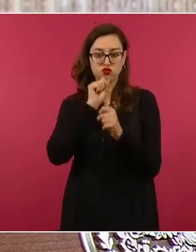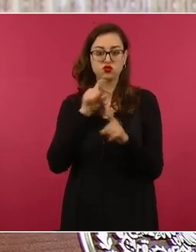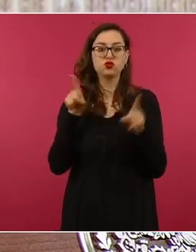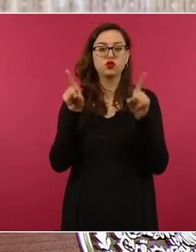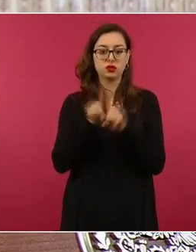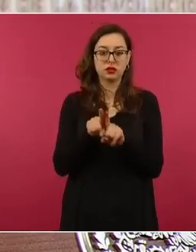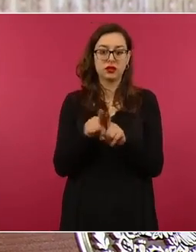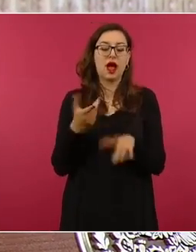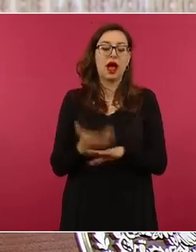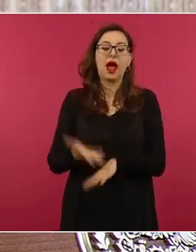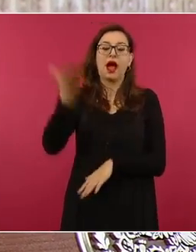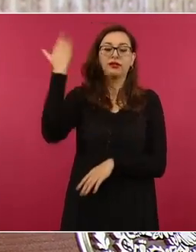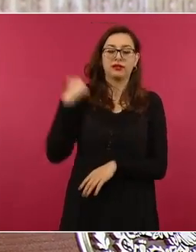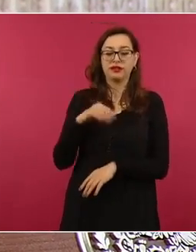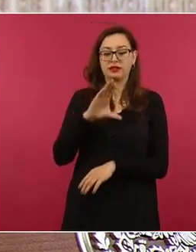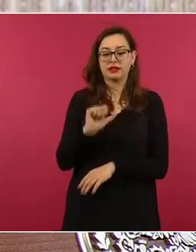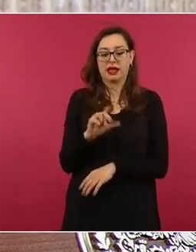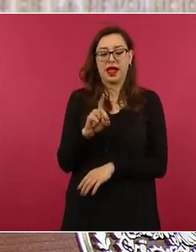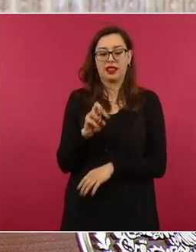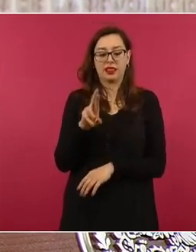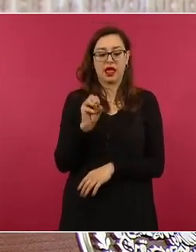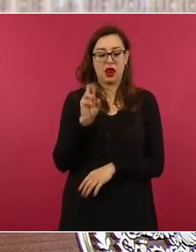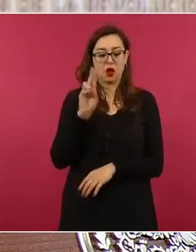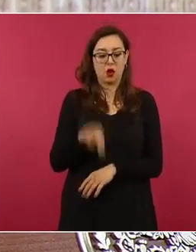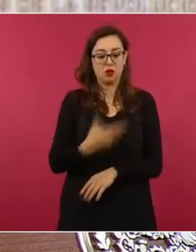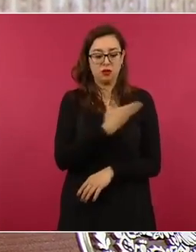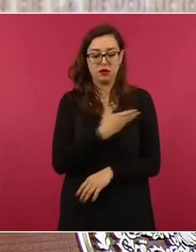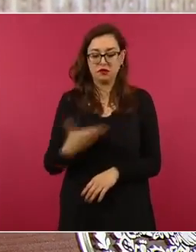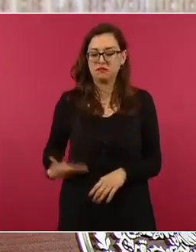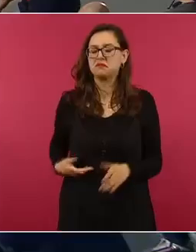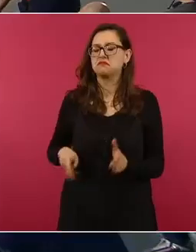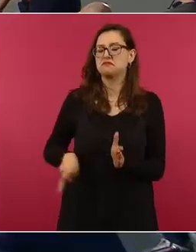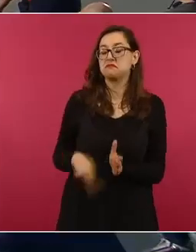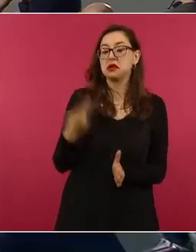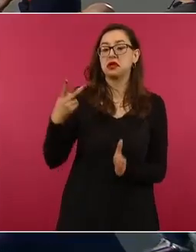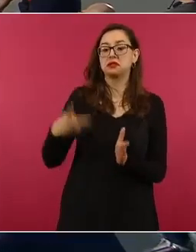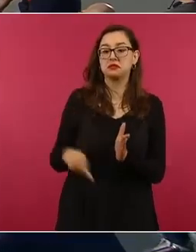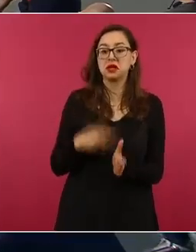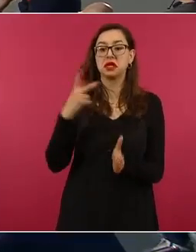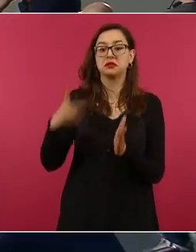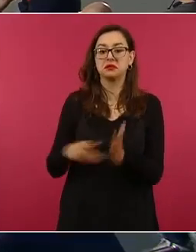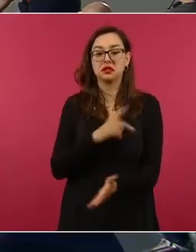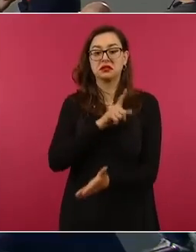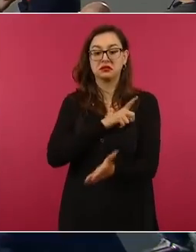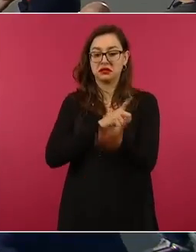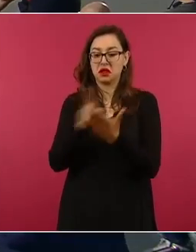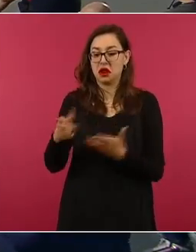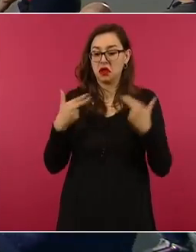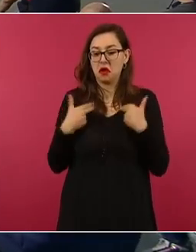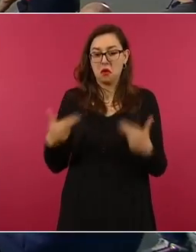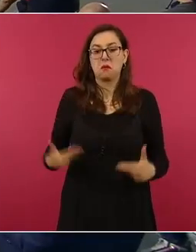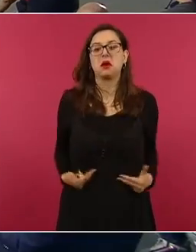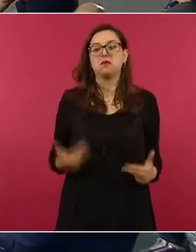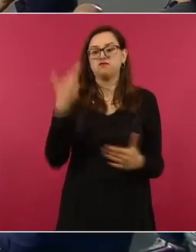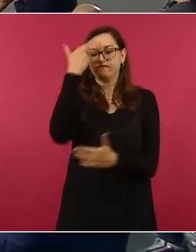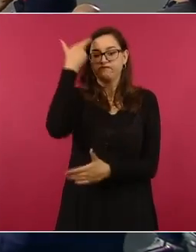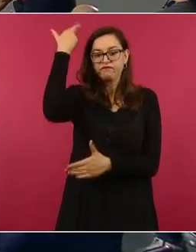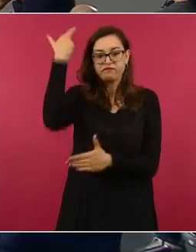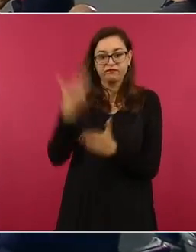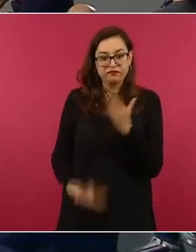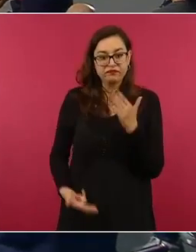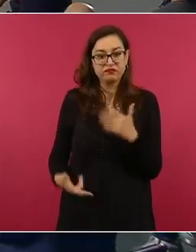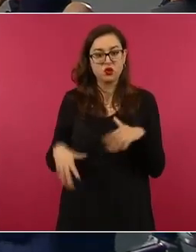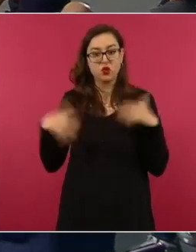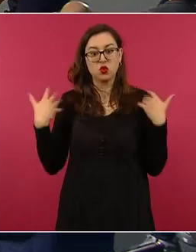cómo se violaban los derechos humanos, porque tenemos una gráfica de el nivel